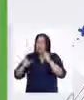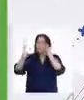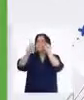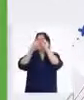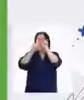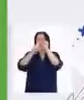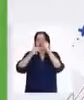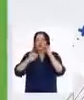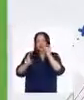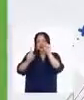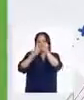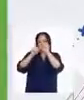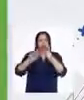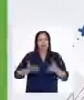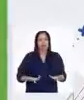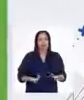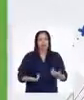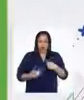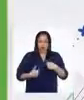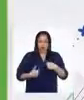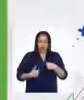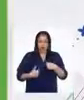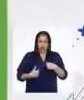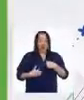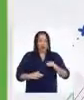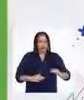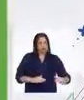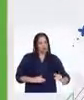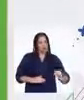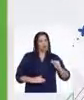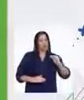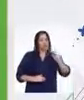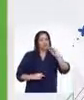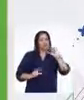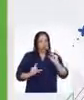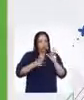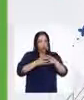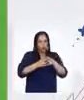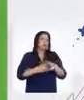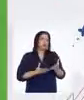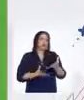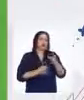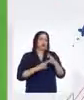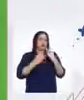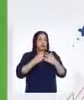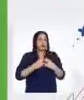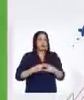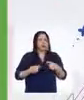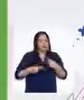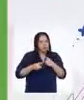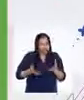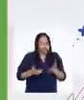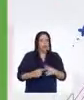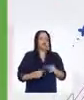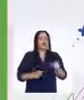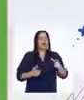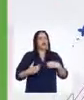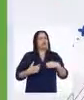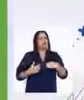objetivos específicos, el hecho de haber crecido con una familia de tejedores ha hecho que yo pueda generar